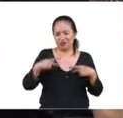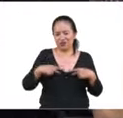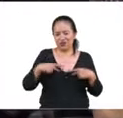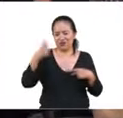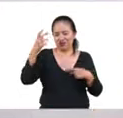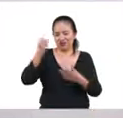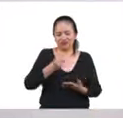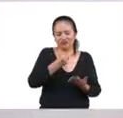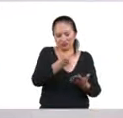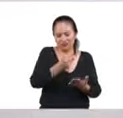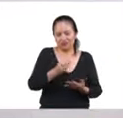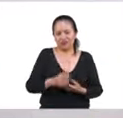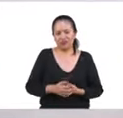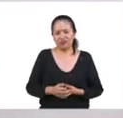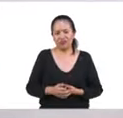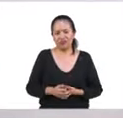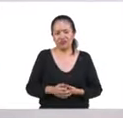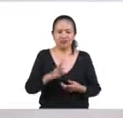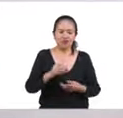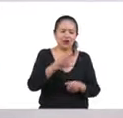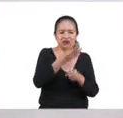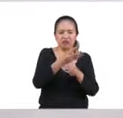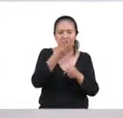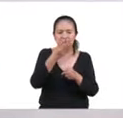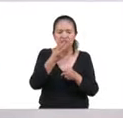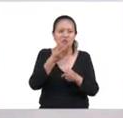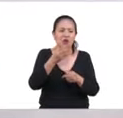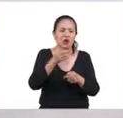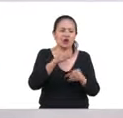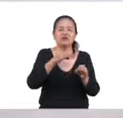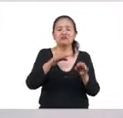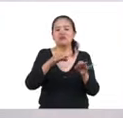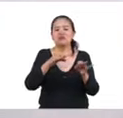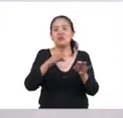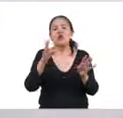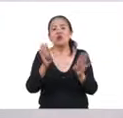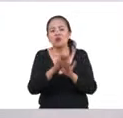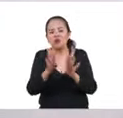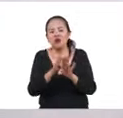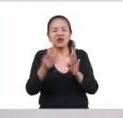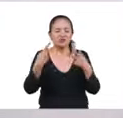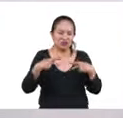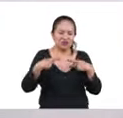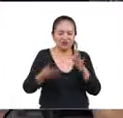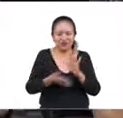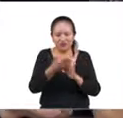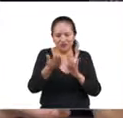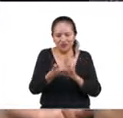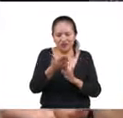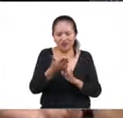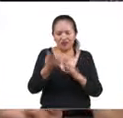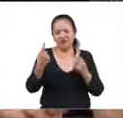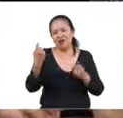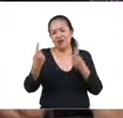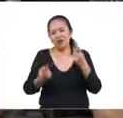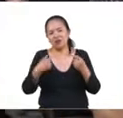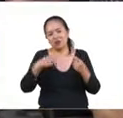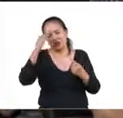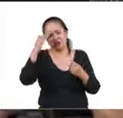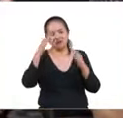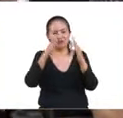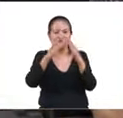que contratar a los albañiles, comprar el material. Y les preocupa mucho que la calidad de la casa pues no sea la misma, ¿no? Que